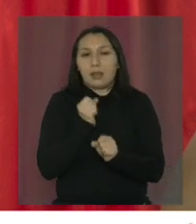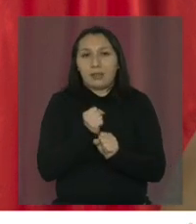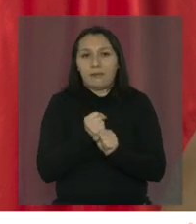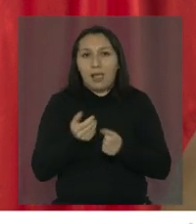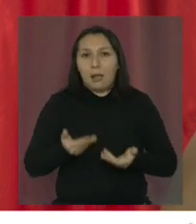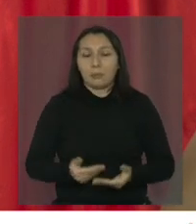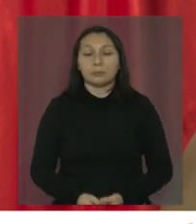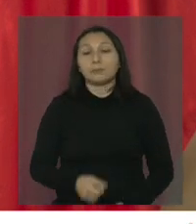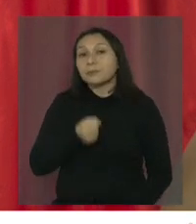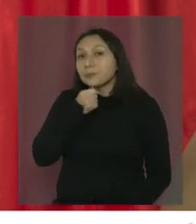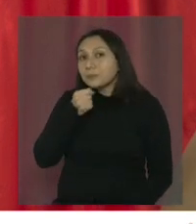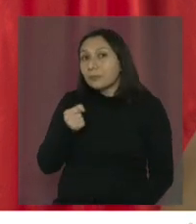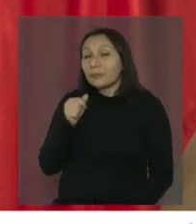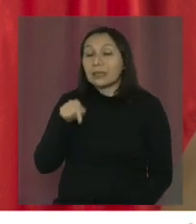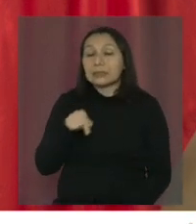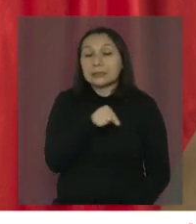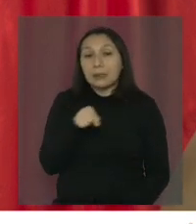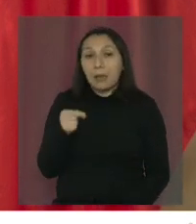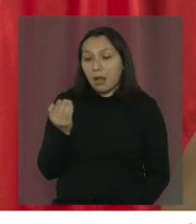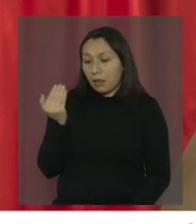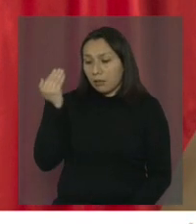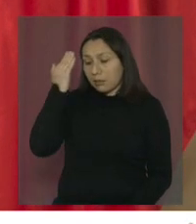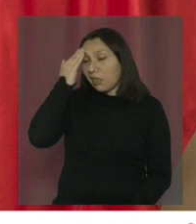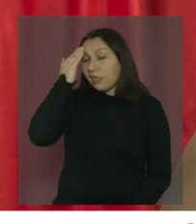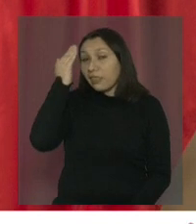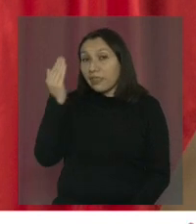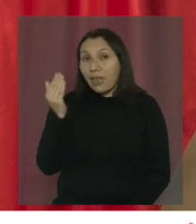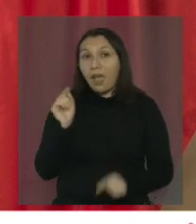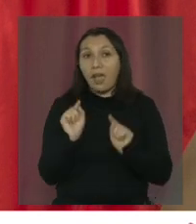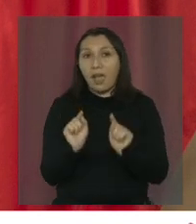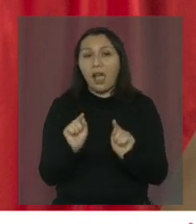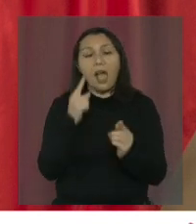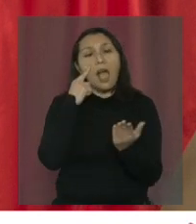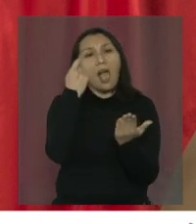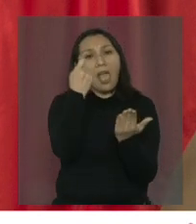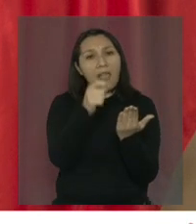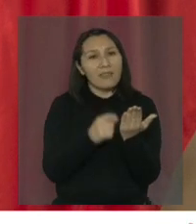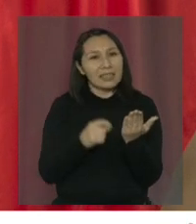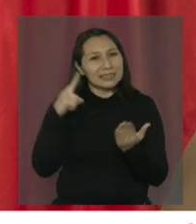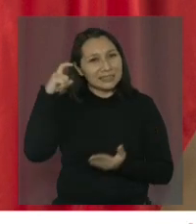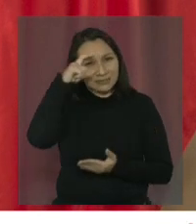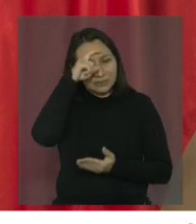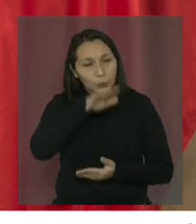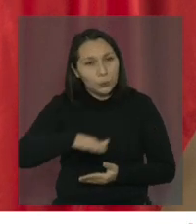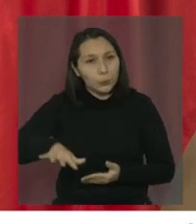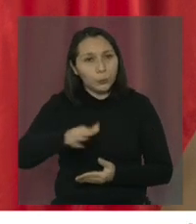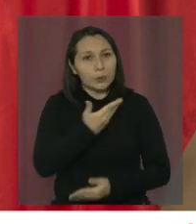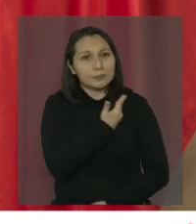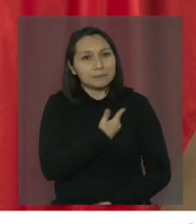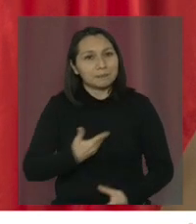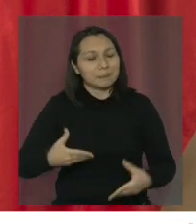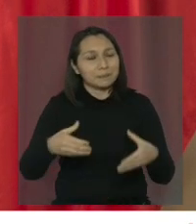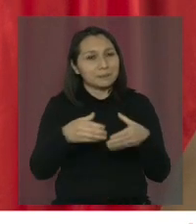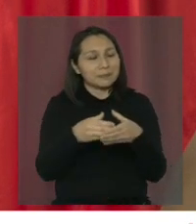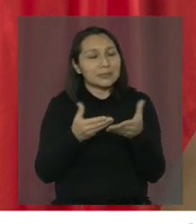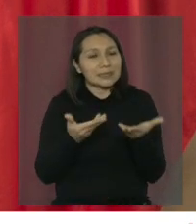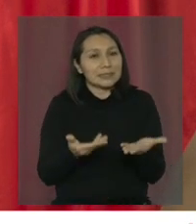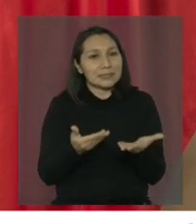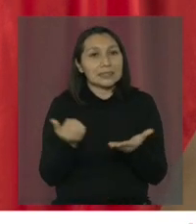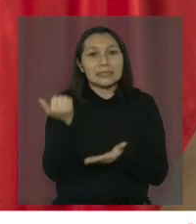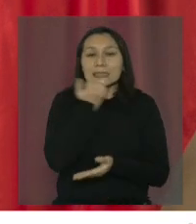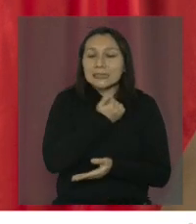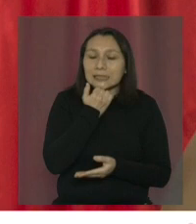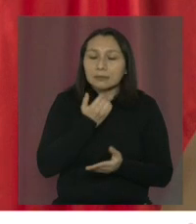ministra esta semana y los días anteriores han sido evaluados complejos para ustedes como ejecutivos esto ante los